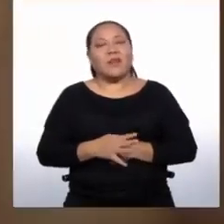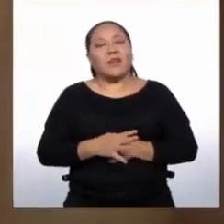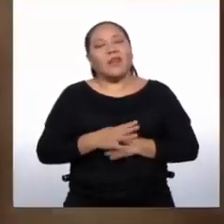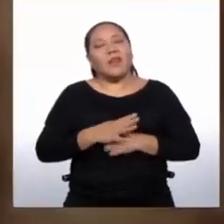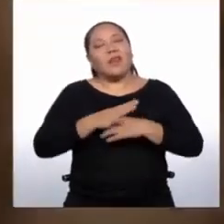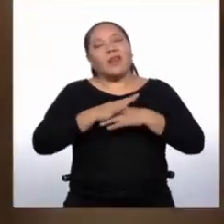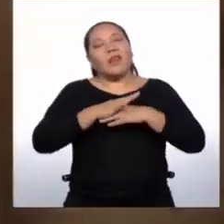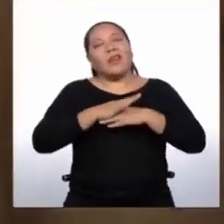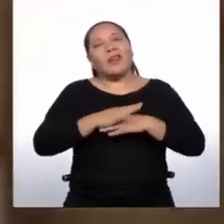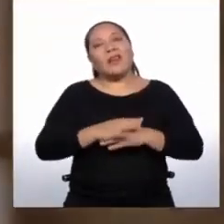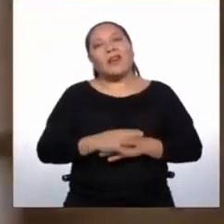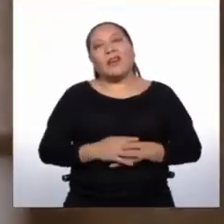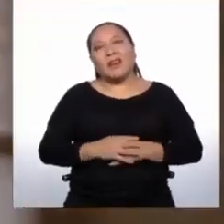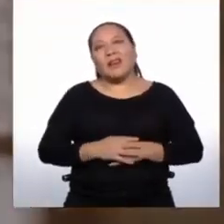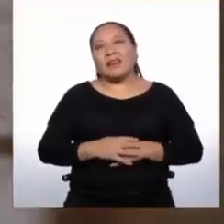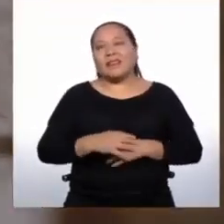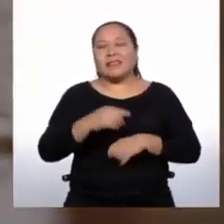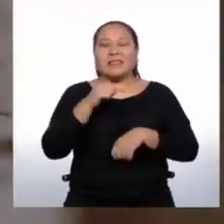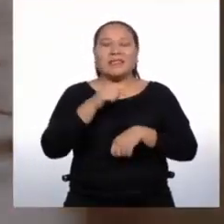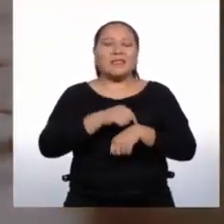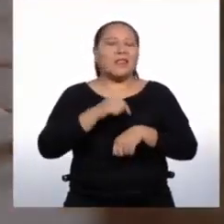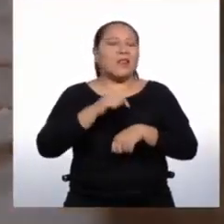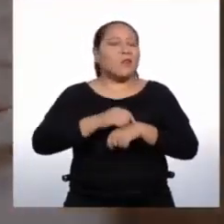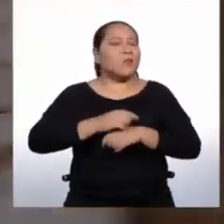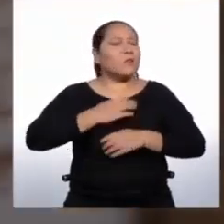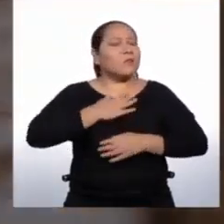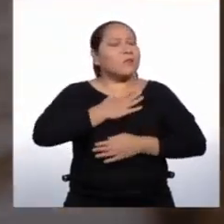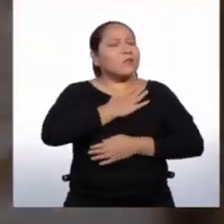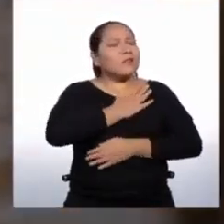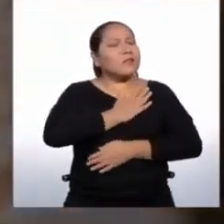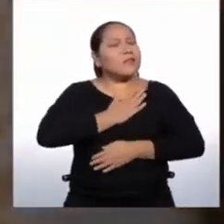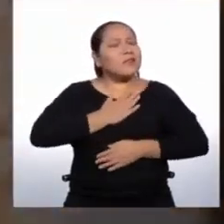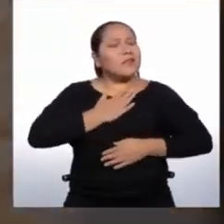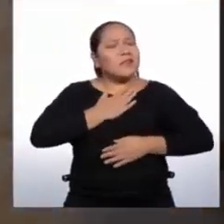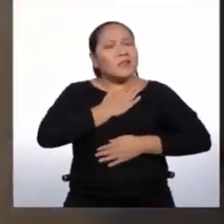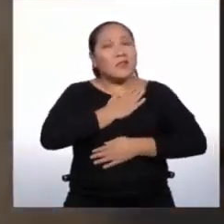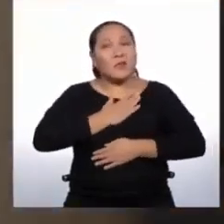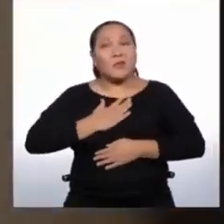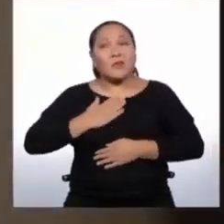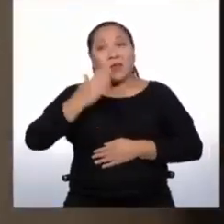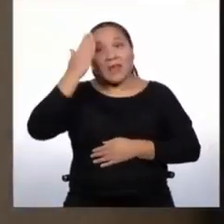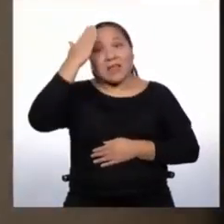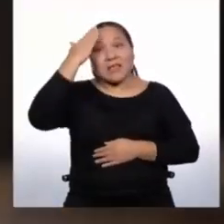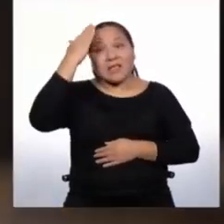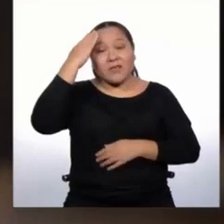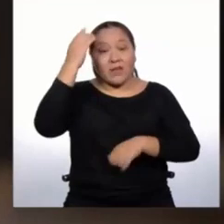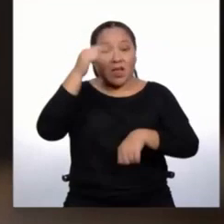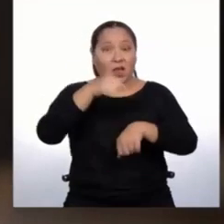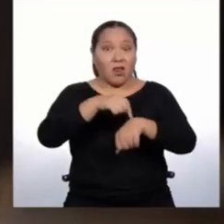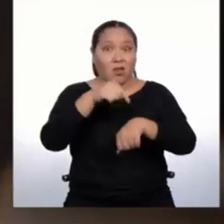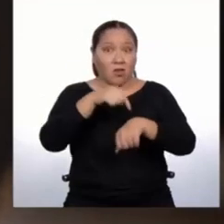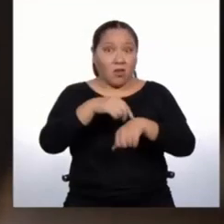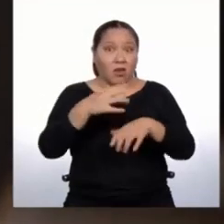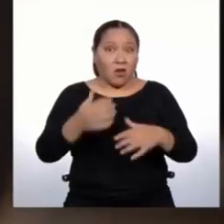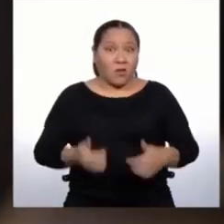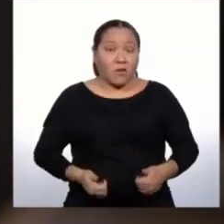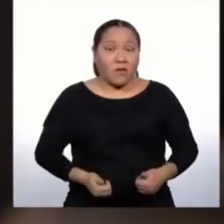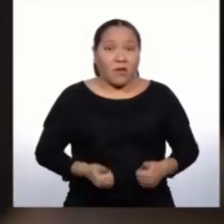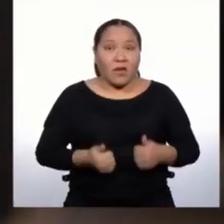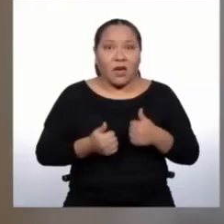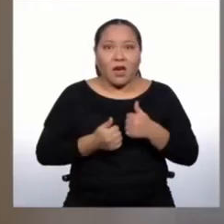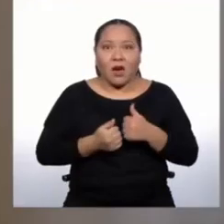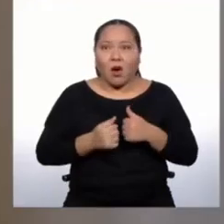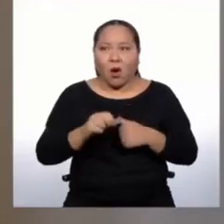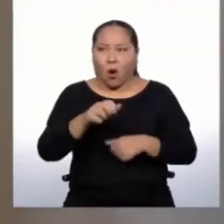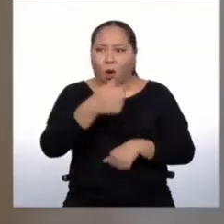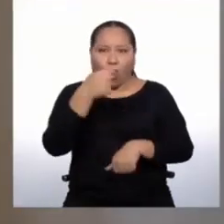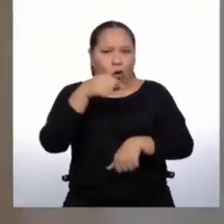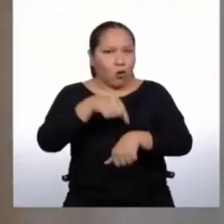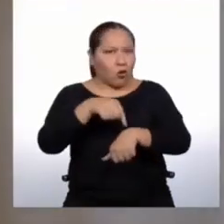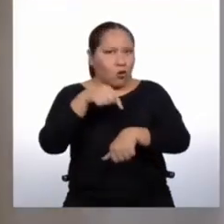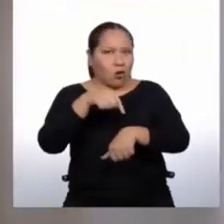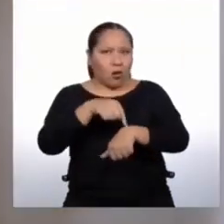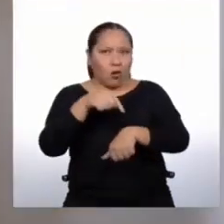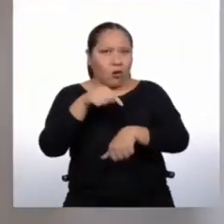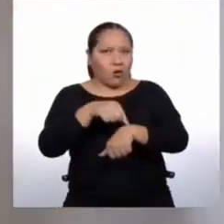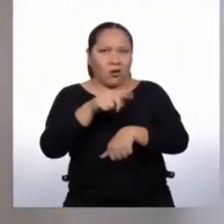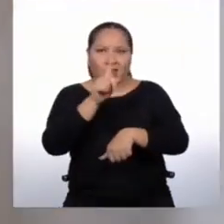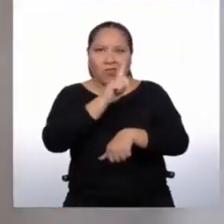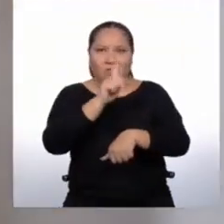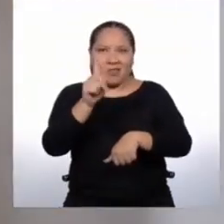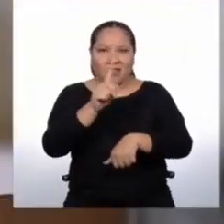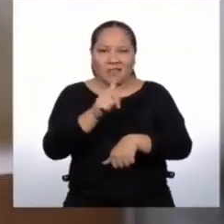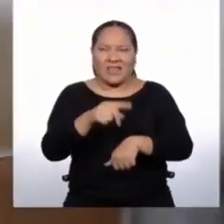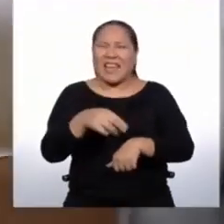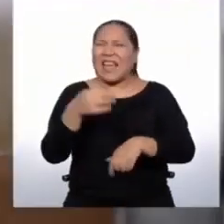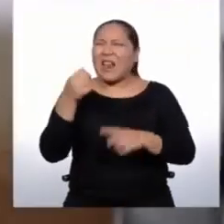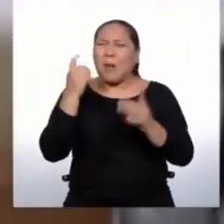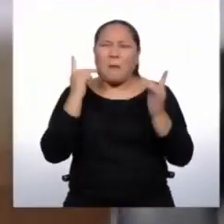Ay, tiempos dichosos en los que, para saber con fijeza la hora en que uno vivía, ningún reloj más puntual que el pregón de